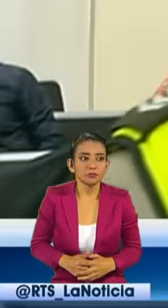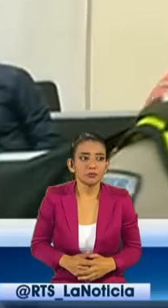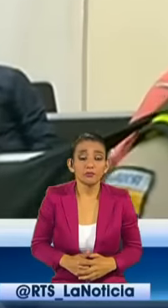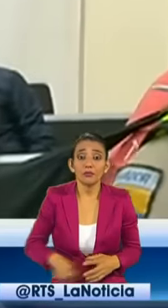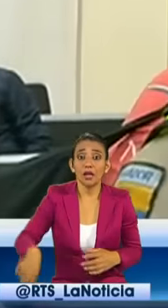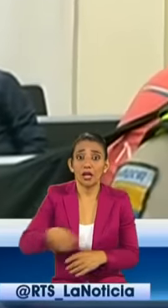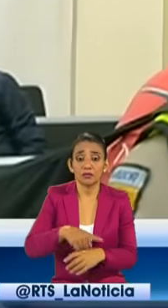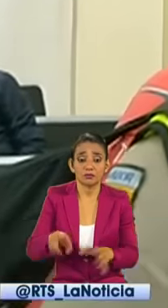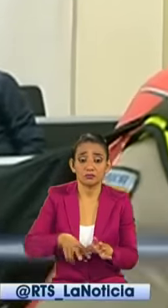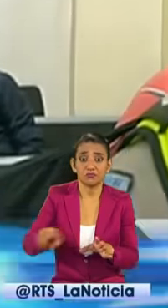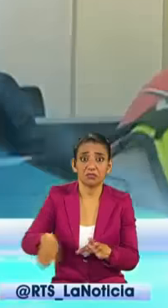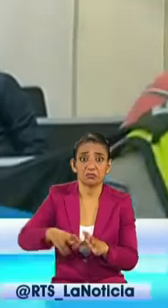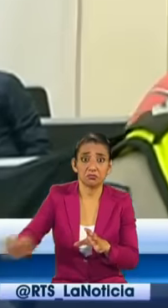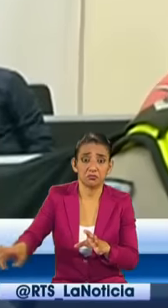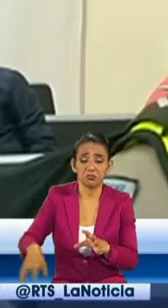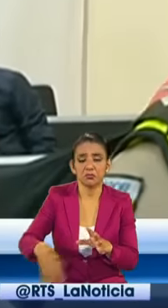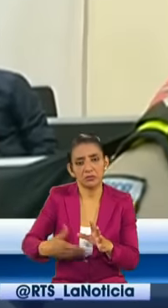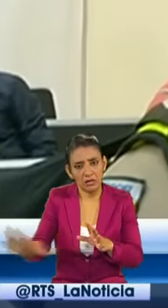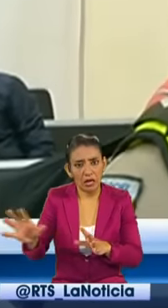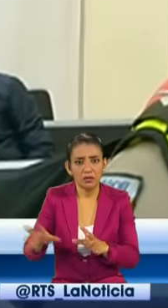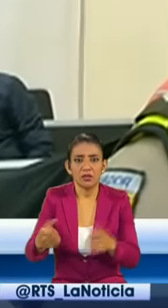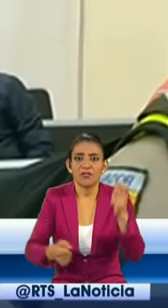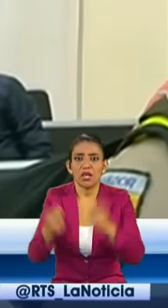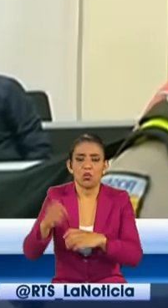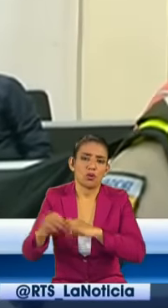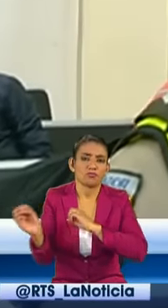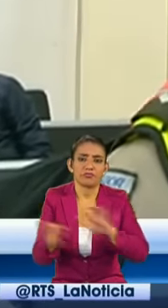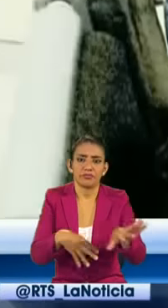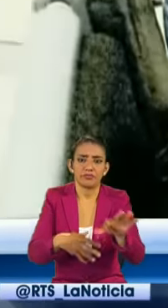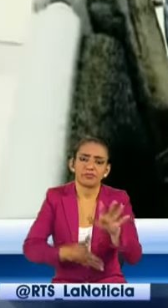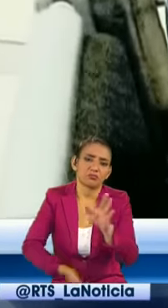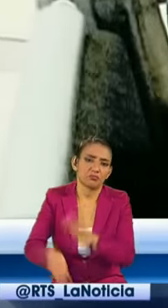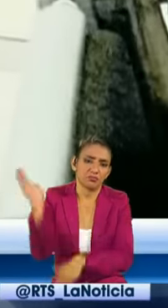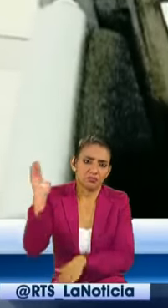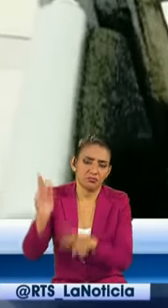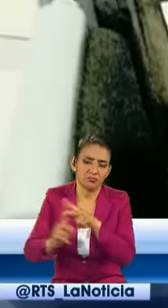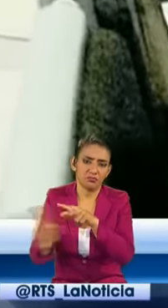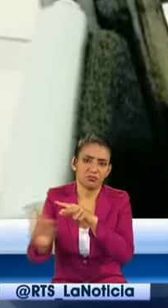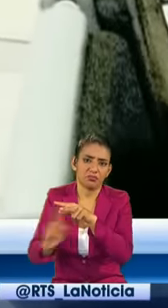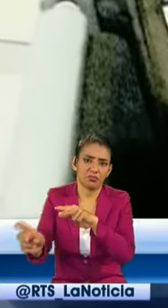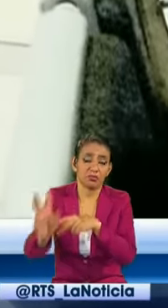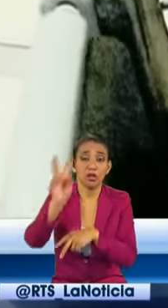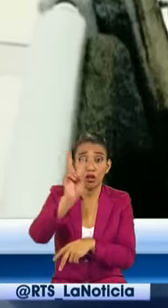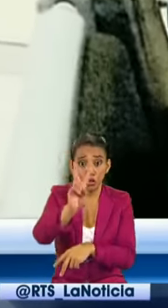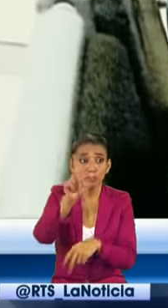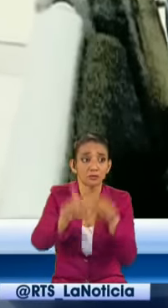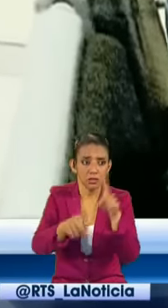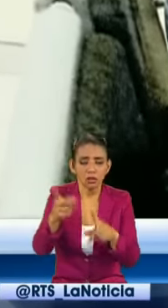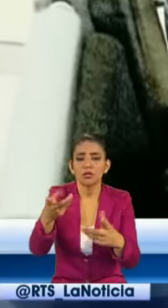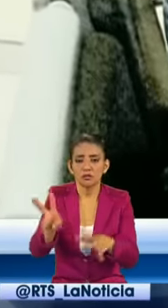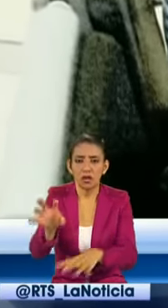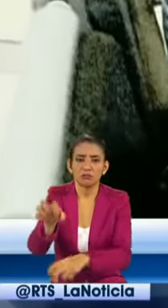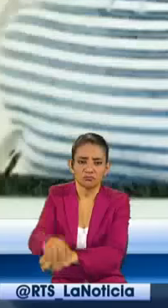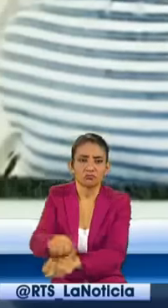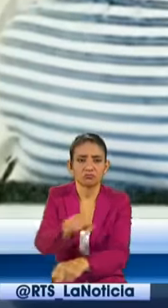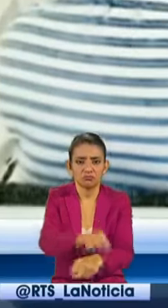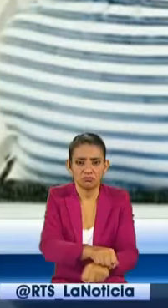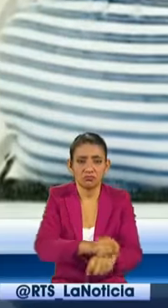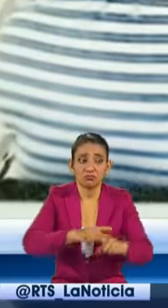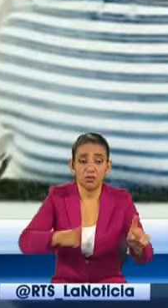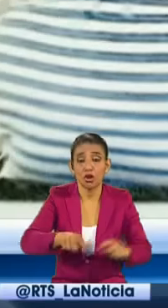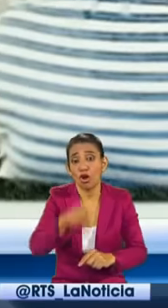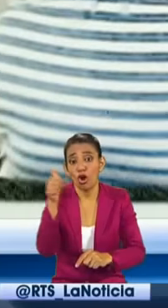vehículo, dejan abandonado el vehículo y se dan a la fuga a pie. Dos de los presuntos antisociales fueron capturados mientras los